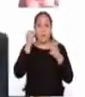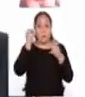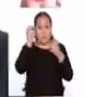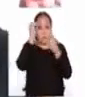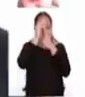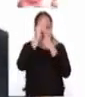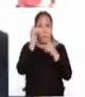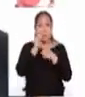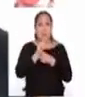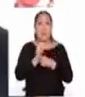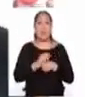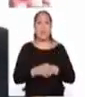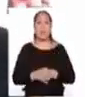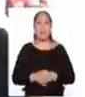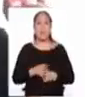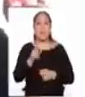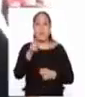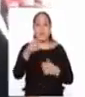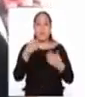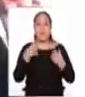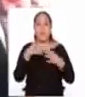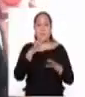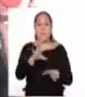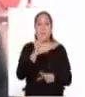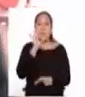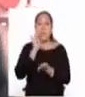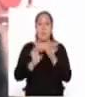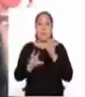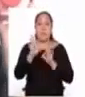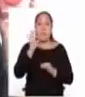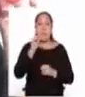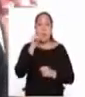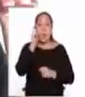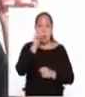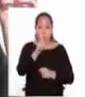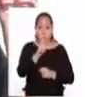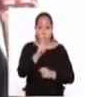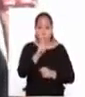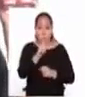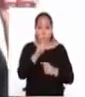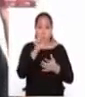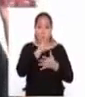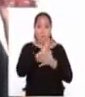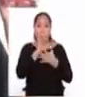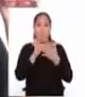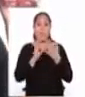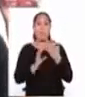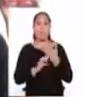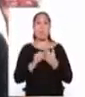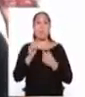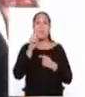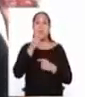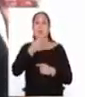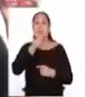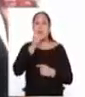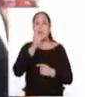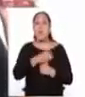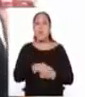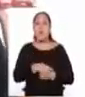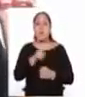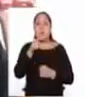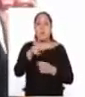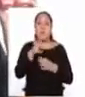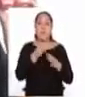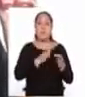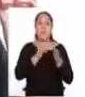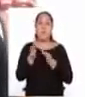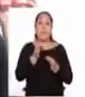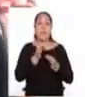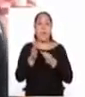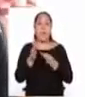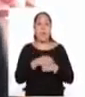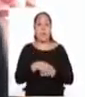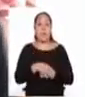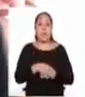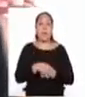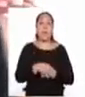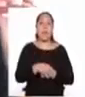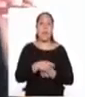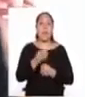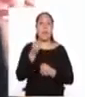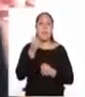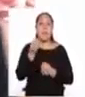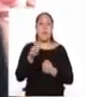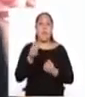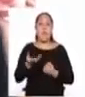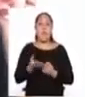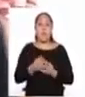siguiente reto. Tienes que elegir una de las propiedades del agua y explicar cómo es